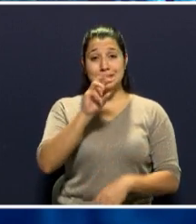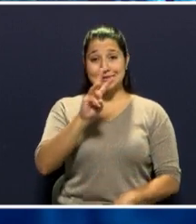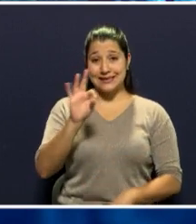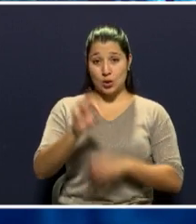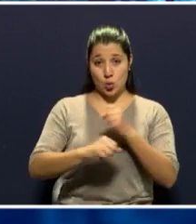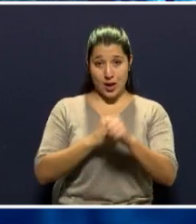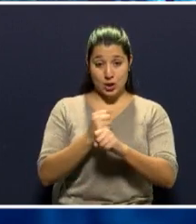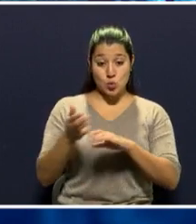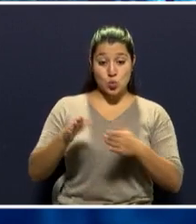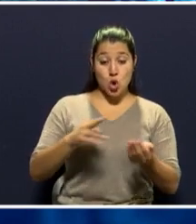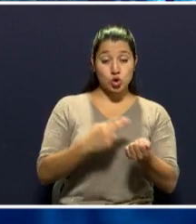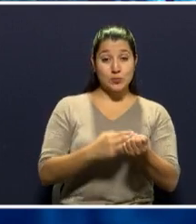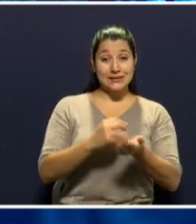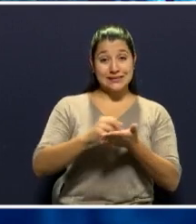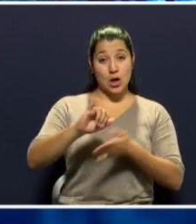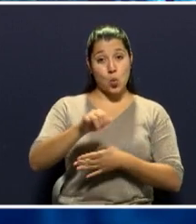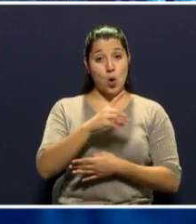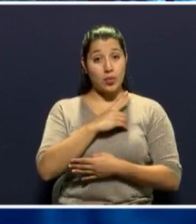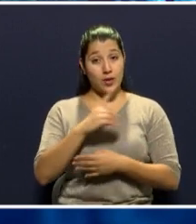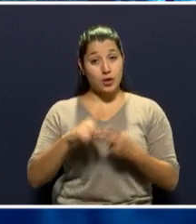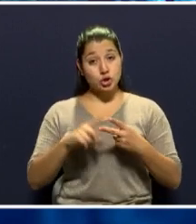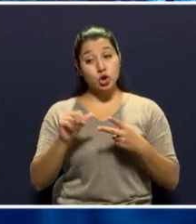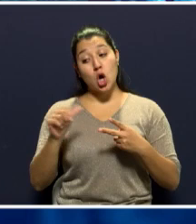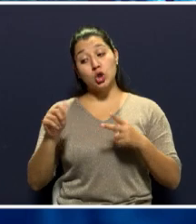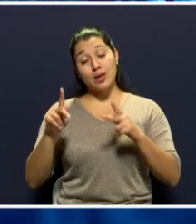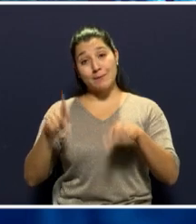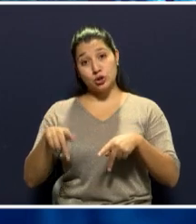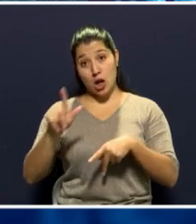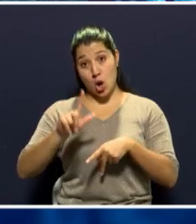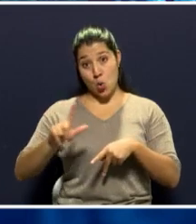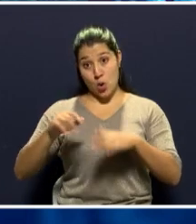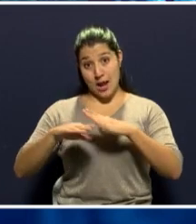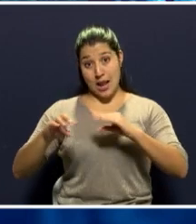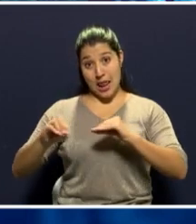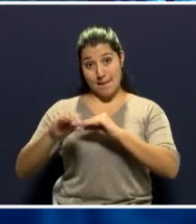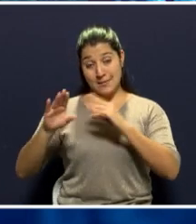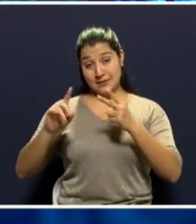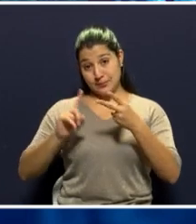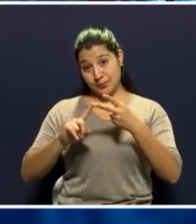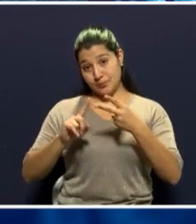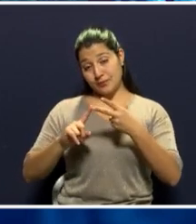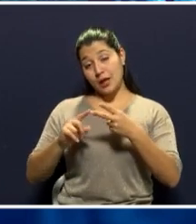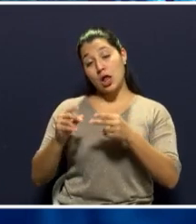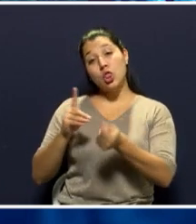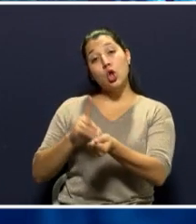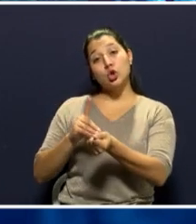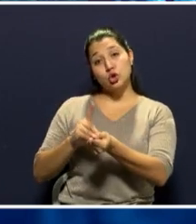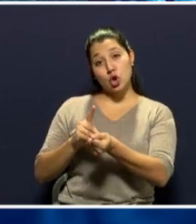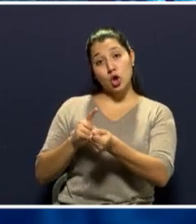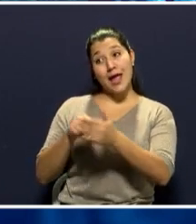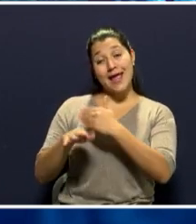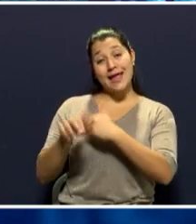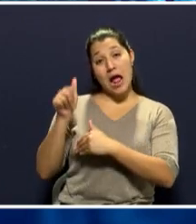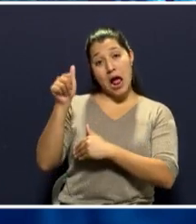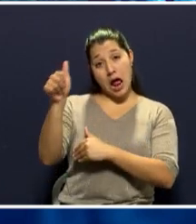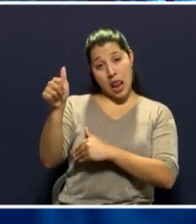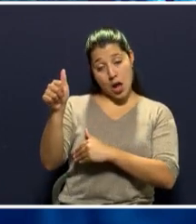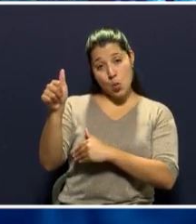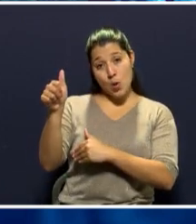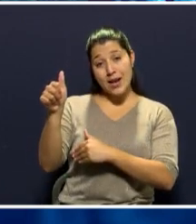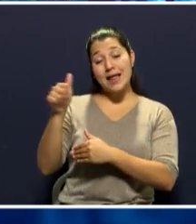de Dios, y otra persona el lunes por la mañana, que se trató del caso del ginecólogo alajuelense de Alajuela,